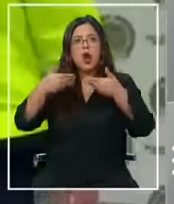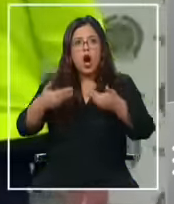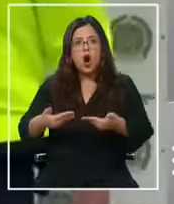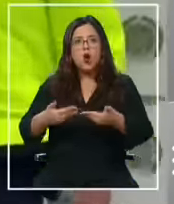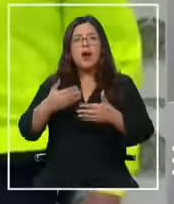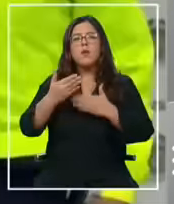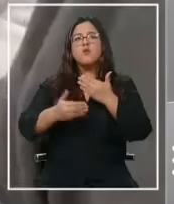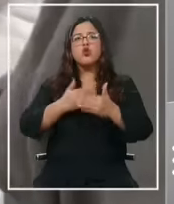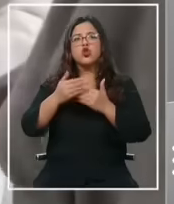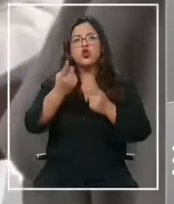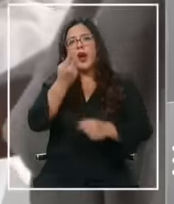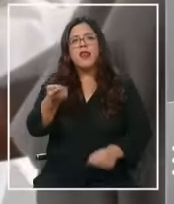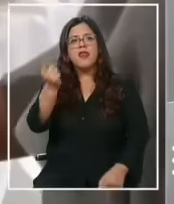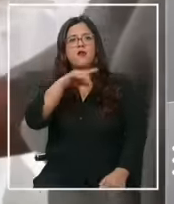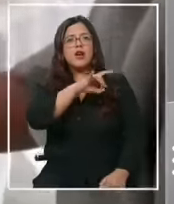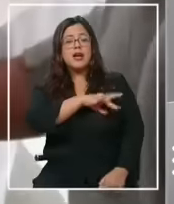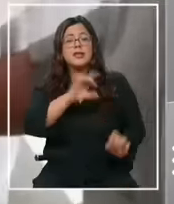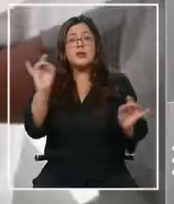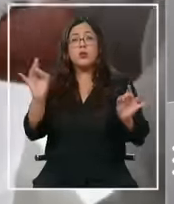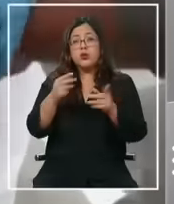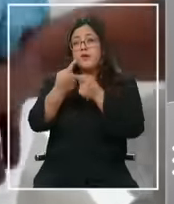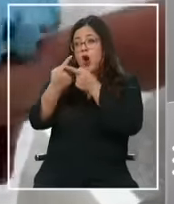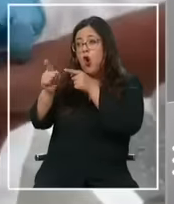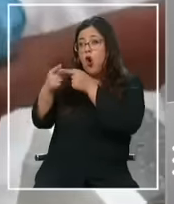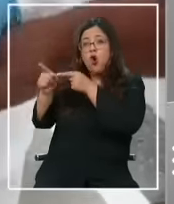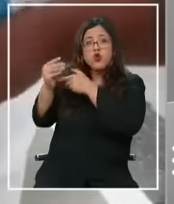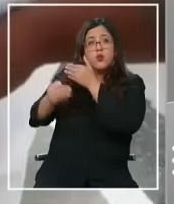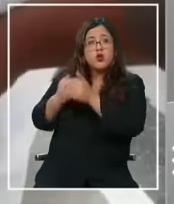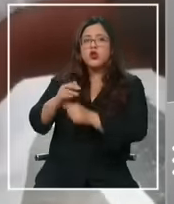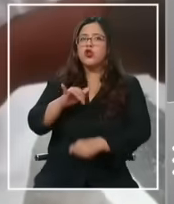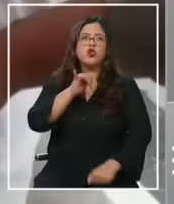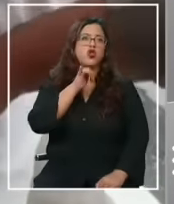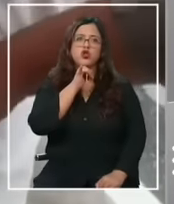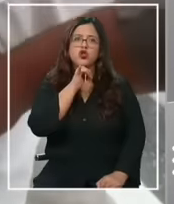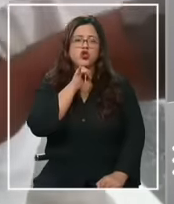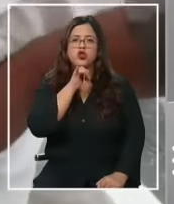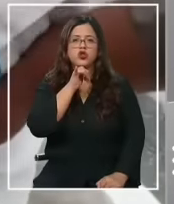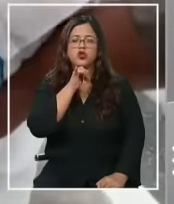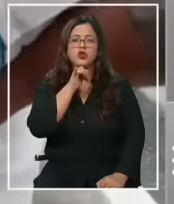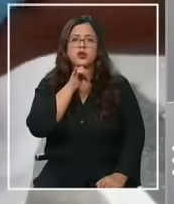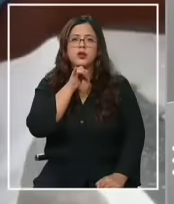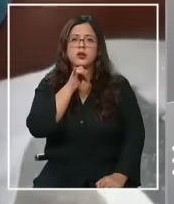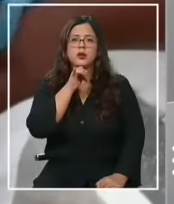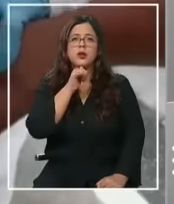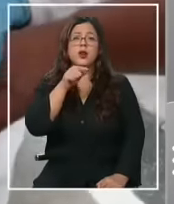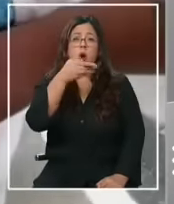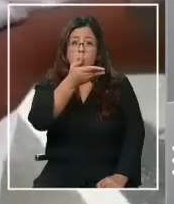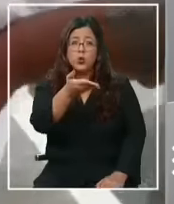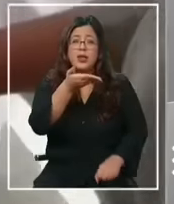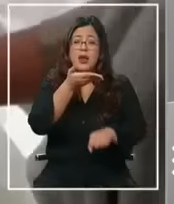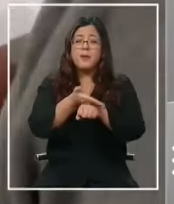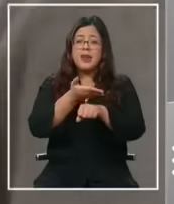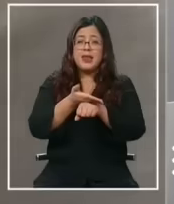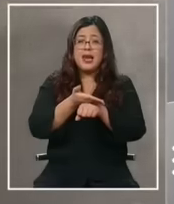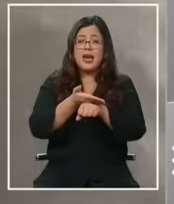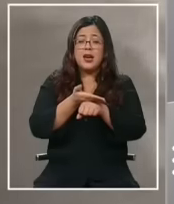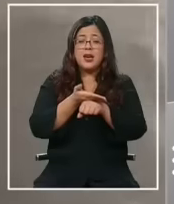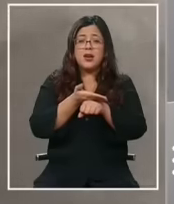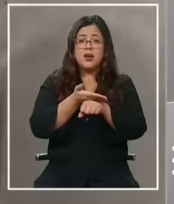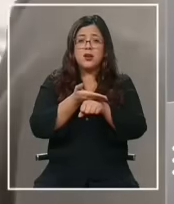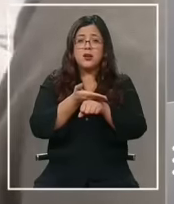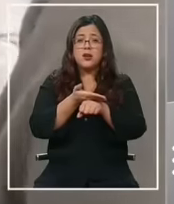de extradición. Si hay algún otro proceso aplicable, yo no se lo podría asegurar. ¿Y eso ustedes lo solicitaron? O sea, ¿ustedes